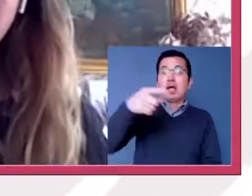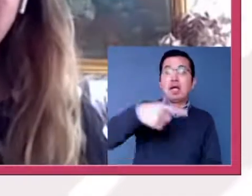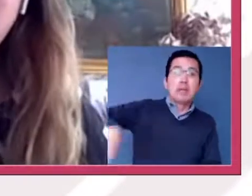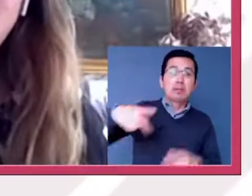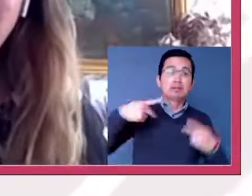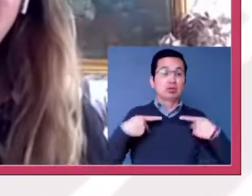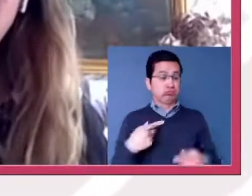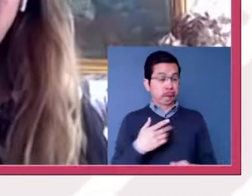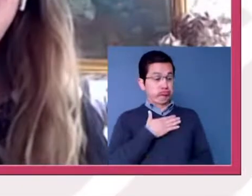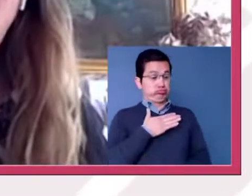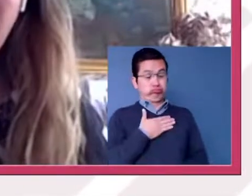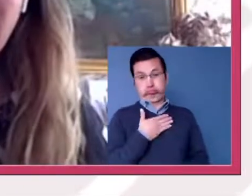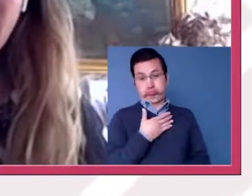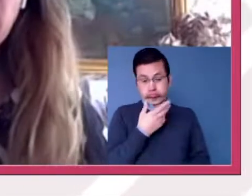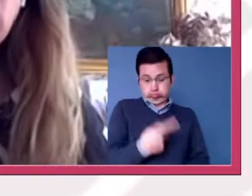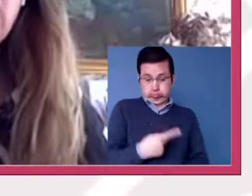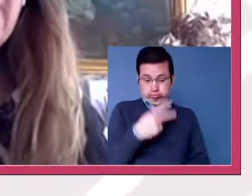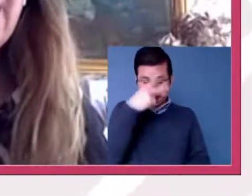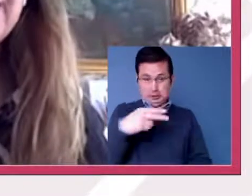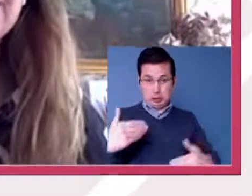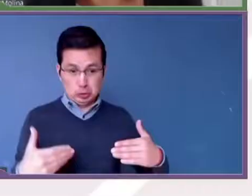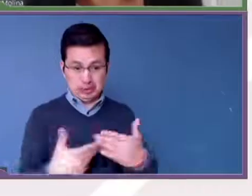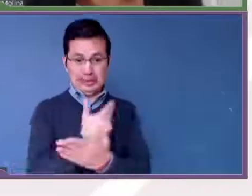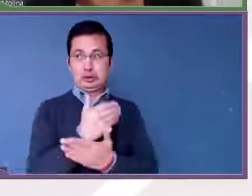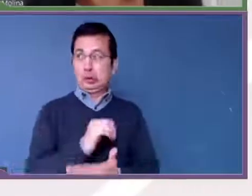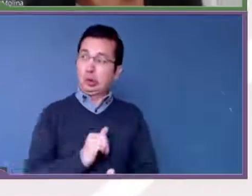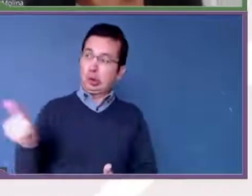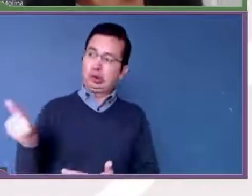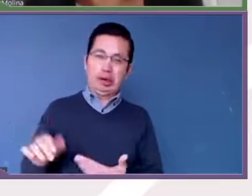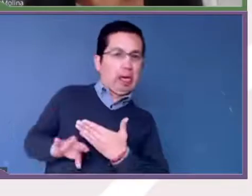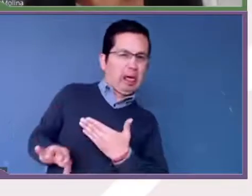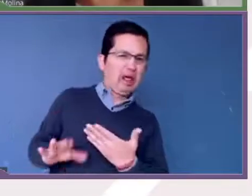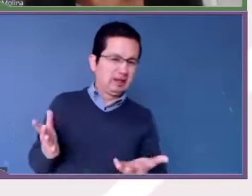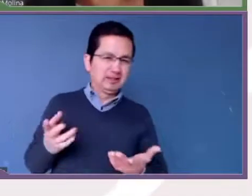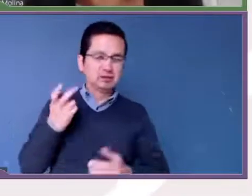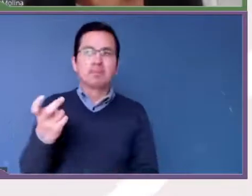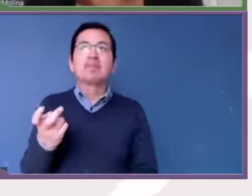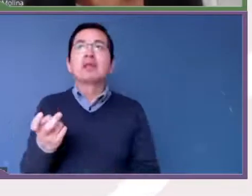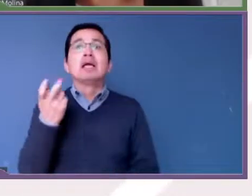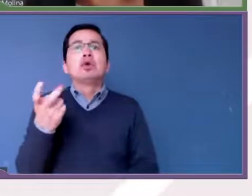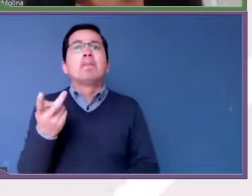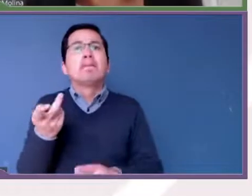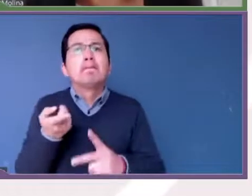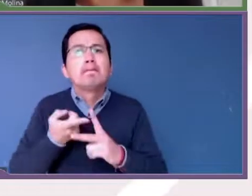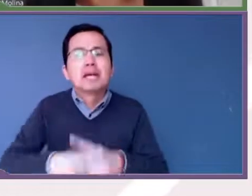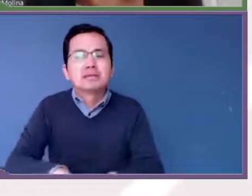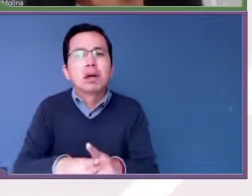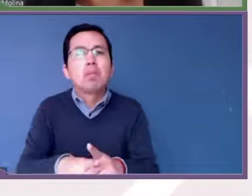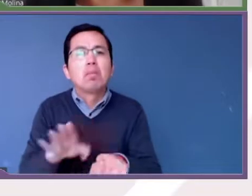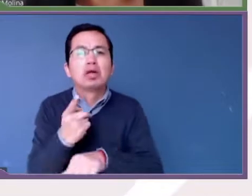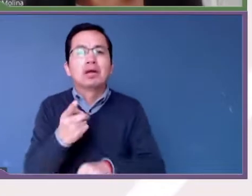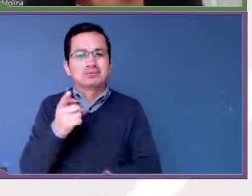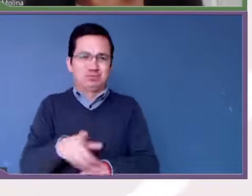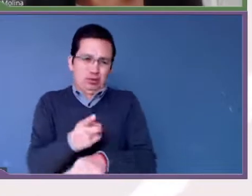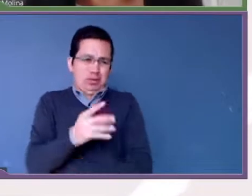vacunación, y no me refiero a las estrategias de vacunación, sino a la percepción ciudadana de quiénes tendrían que